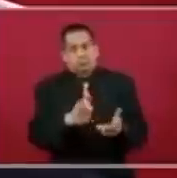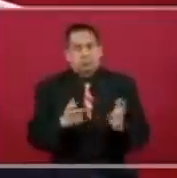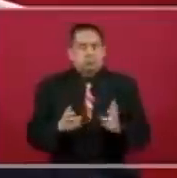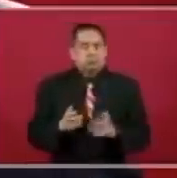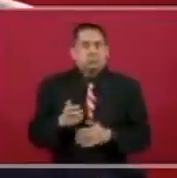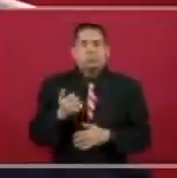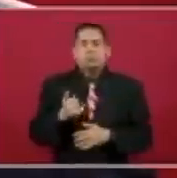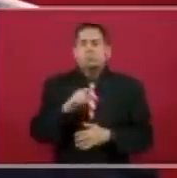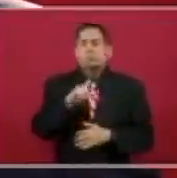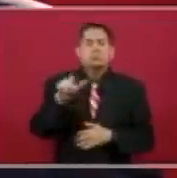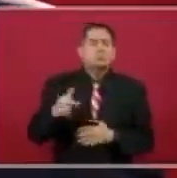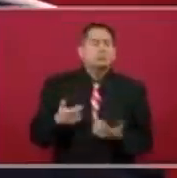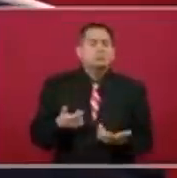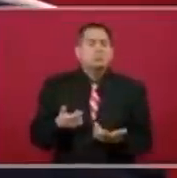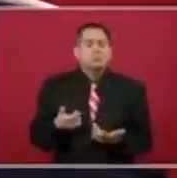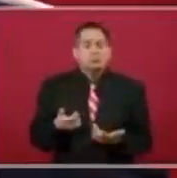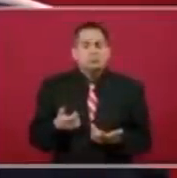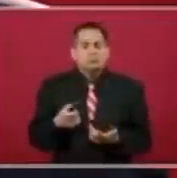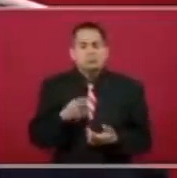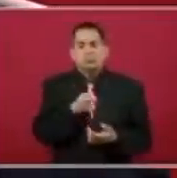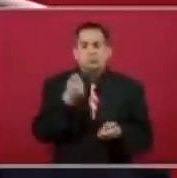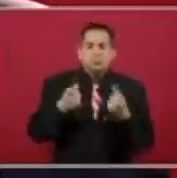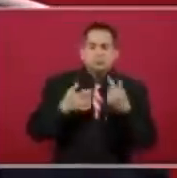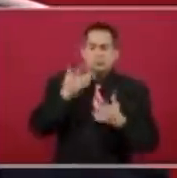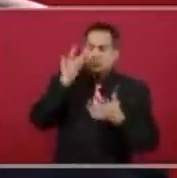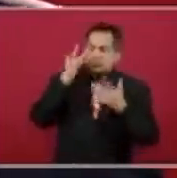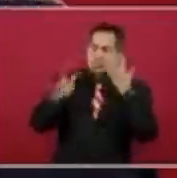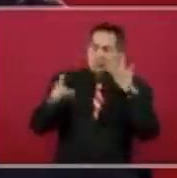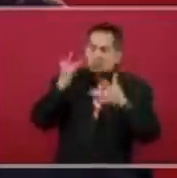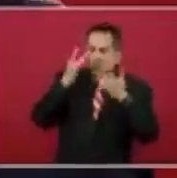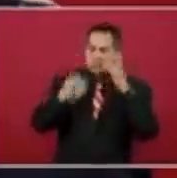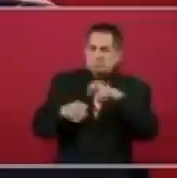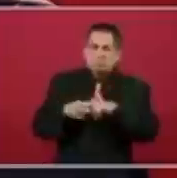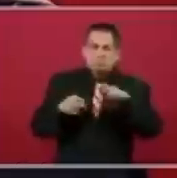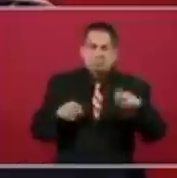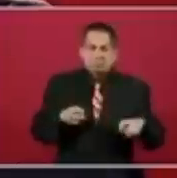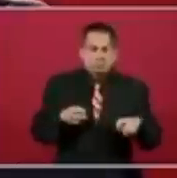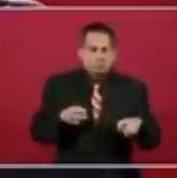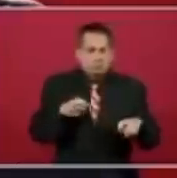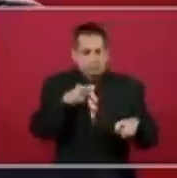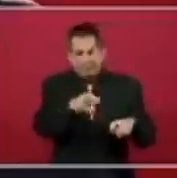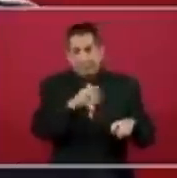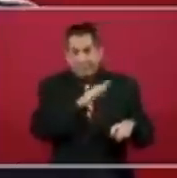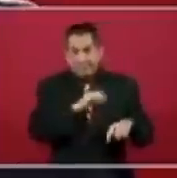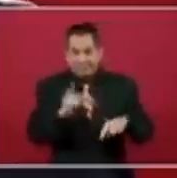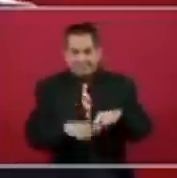luego hubieron renuncias y ahí tenemos posibilidad de limpiar